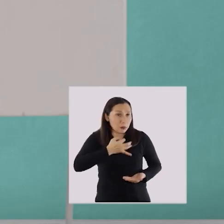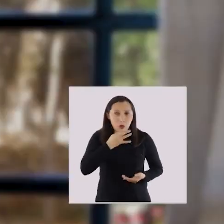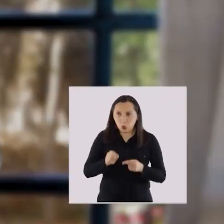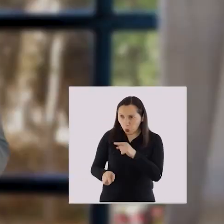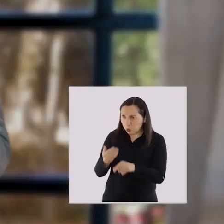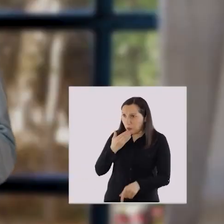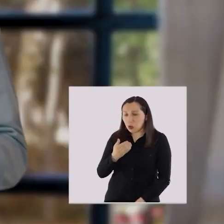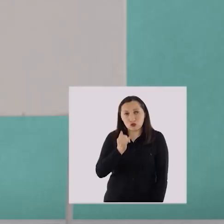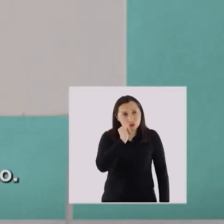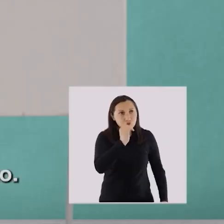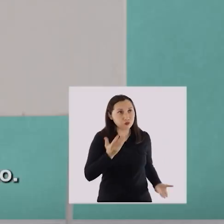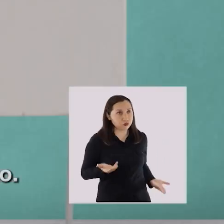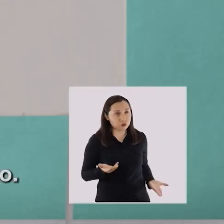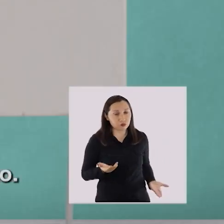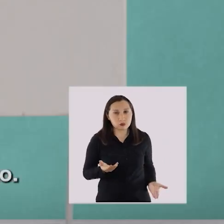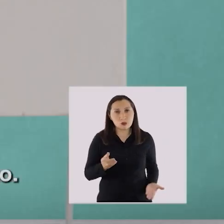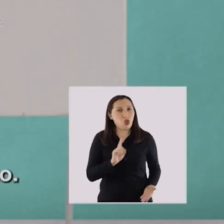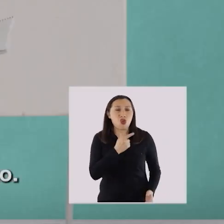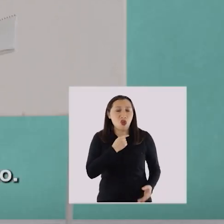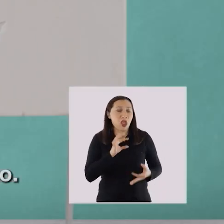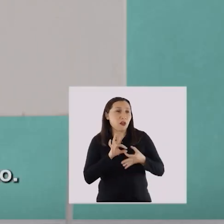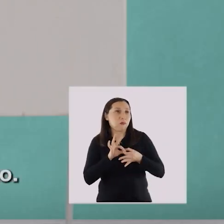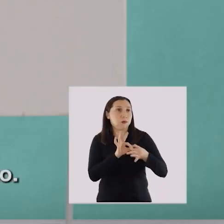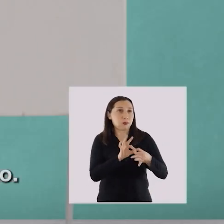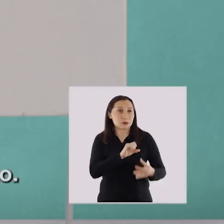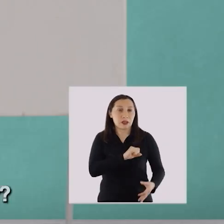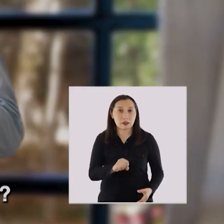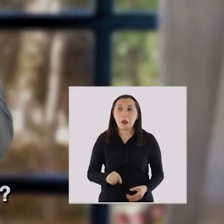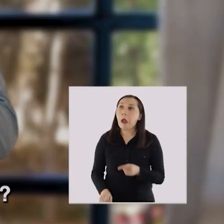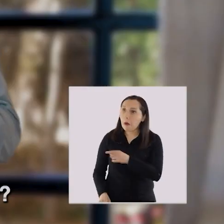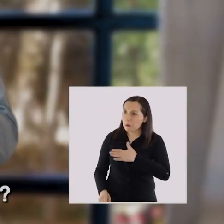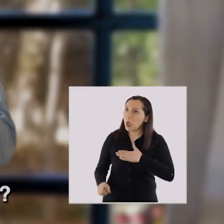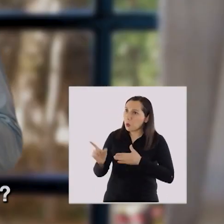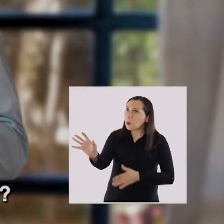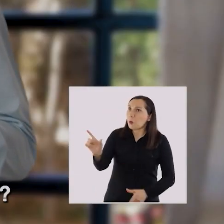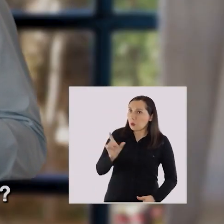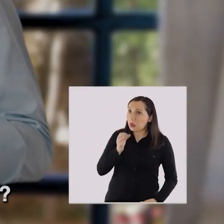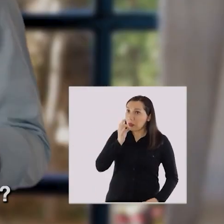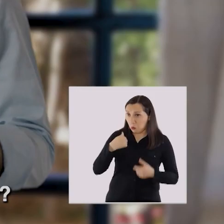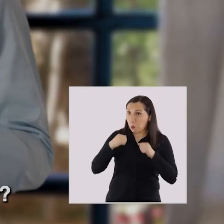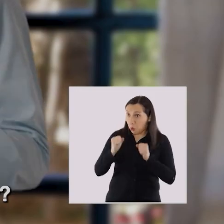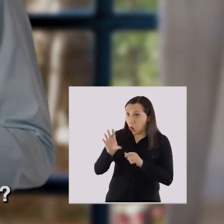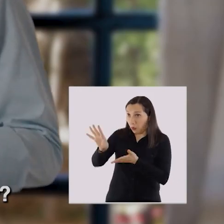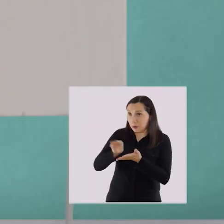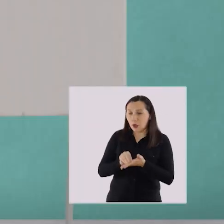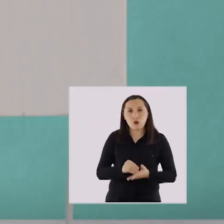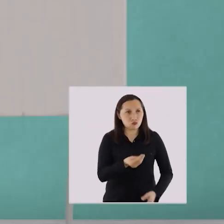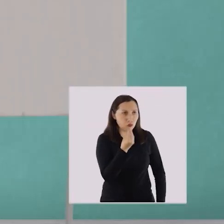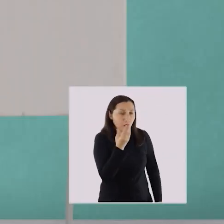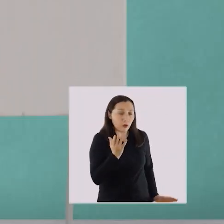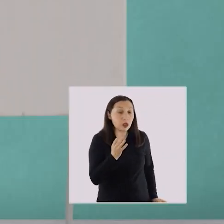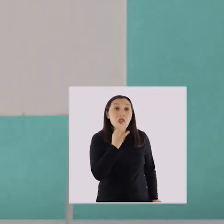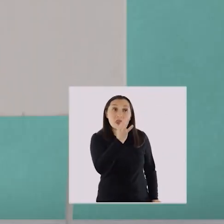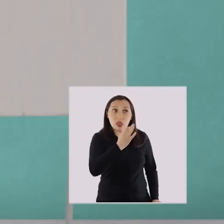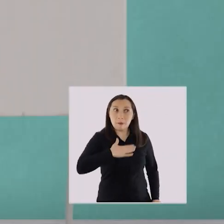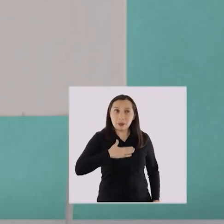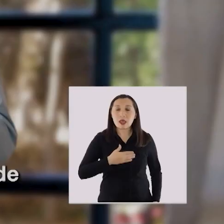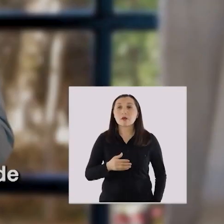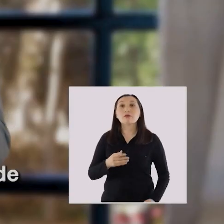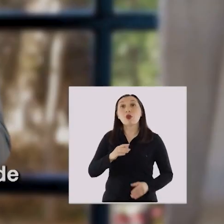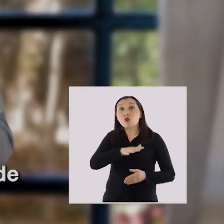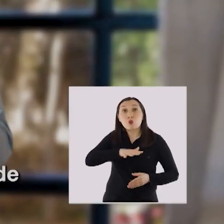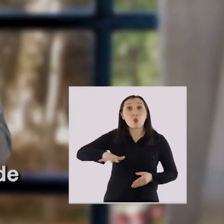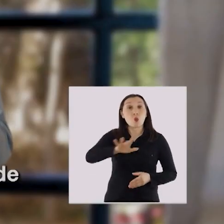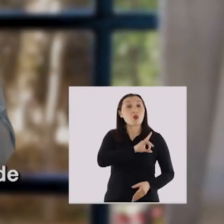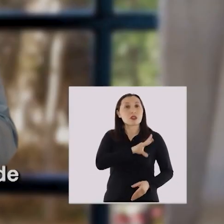siempre digo. ¿Usted también? Sí, no queremos depender de Santiago. Me gusta su frase, ¿la podemos usar? Bueno, pero diga que es mía.